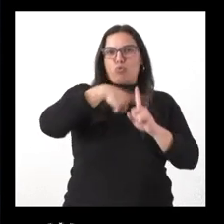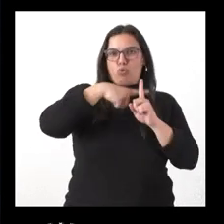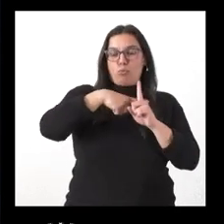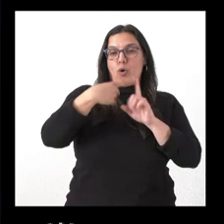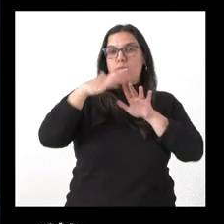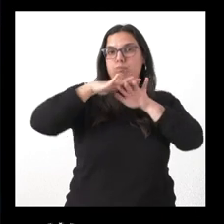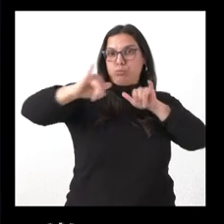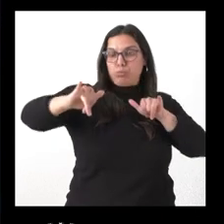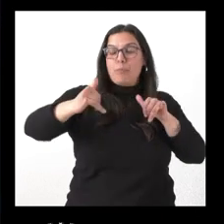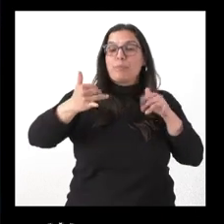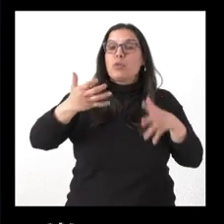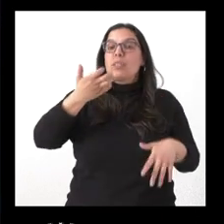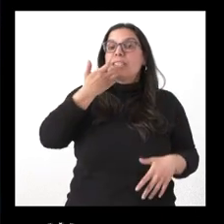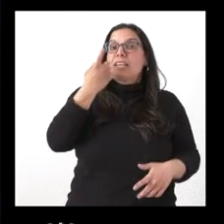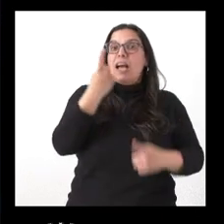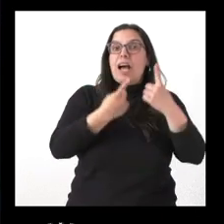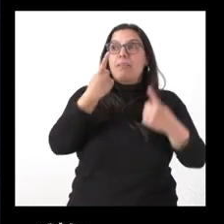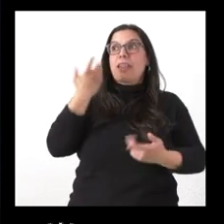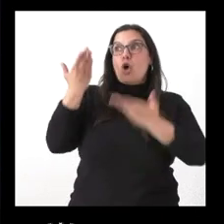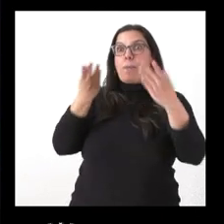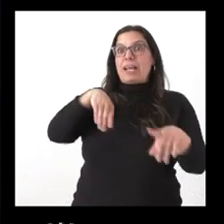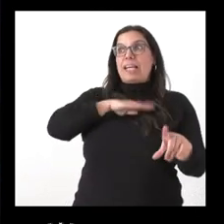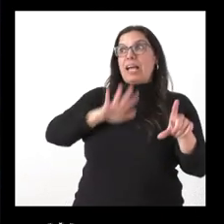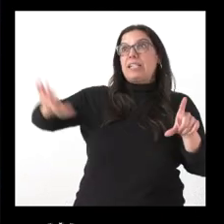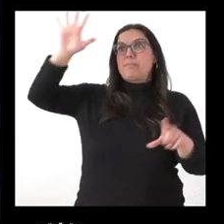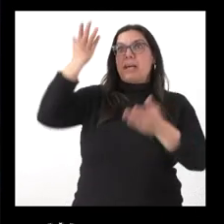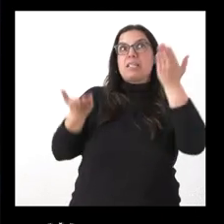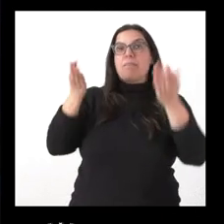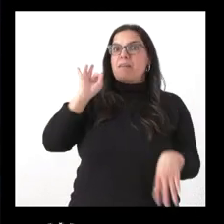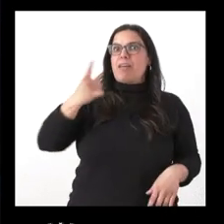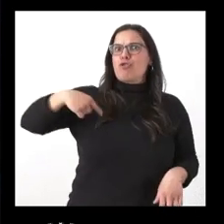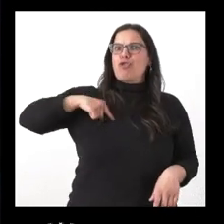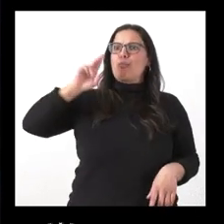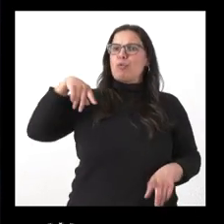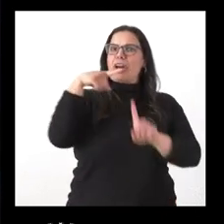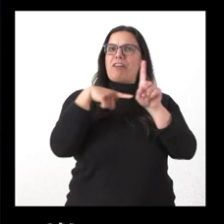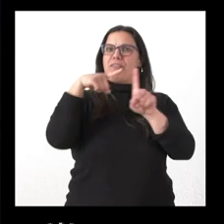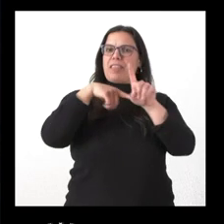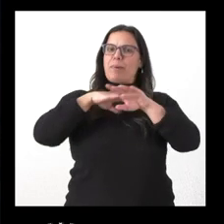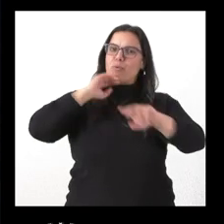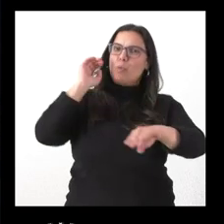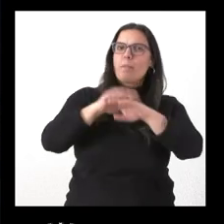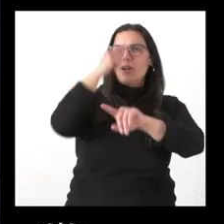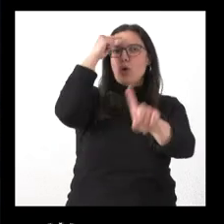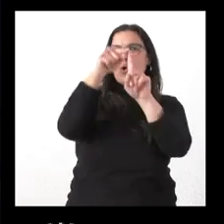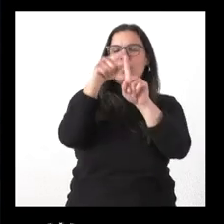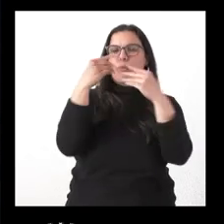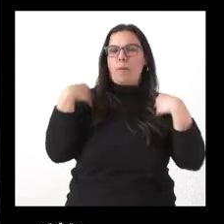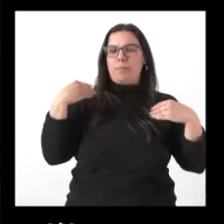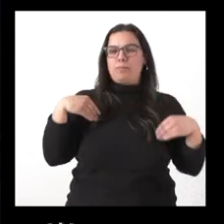a veces cuando se nos miran el contexto nacional Pues es verdad que somos la referencia en el cumplimiento de los objetivos de